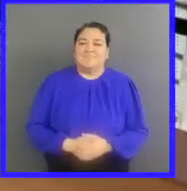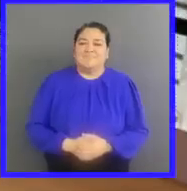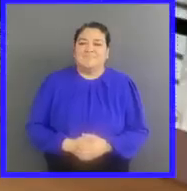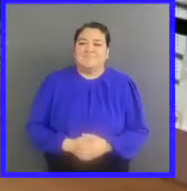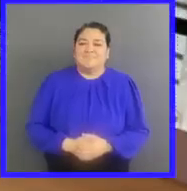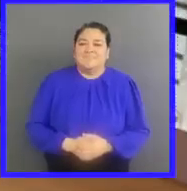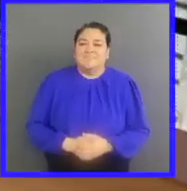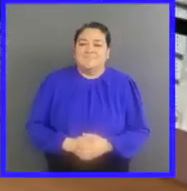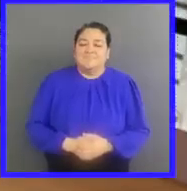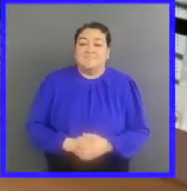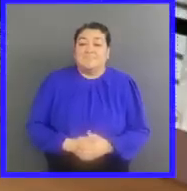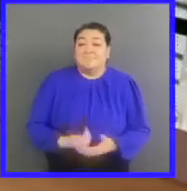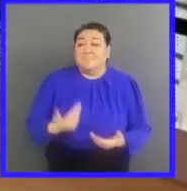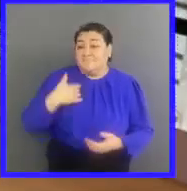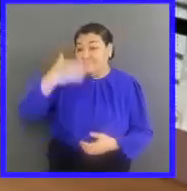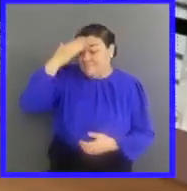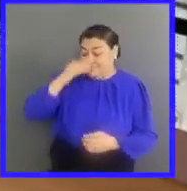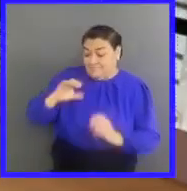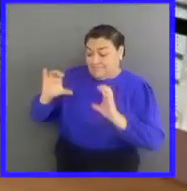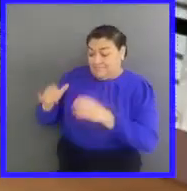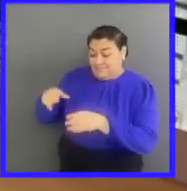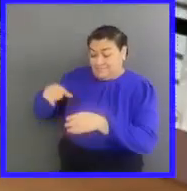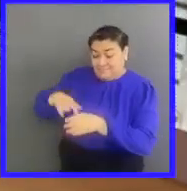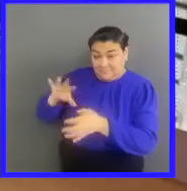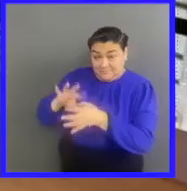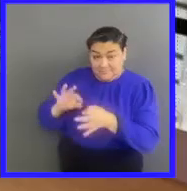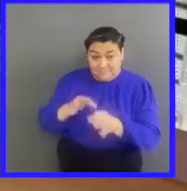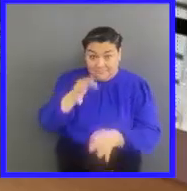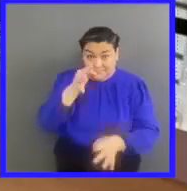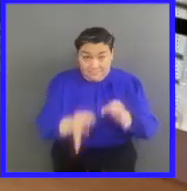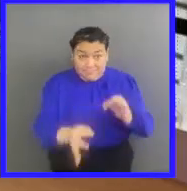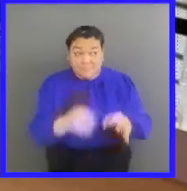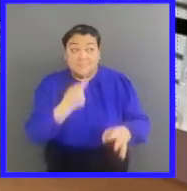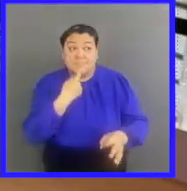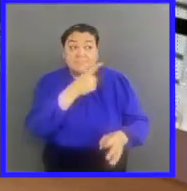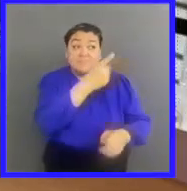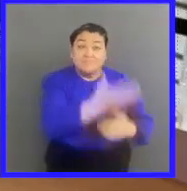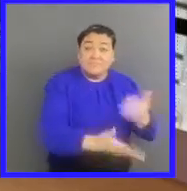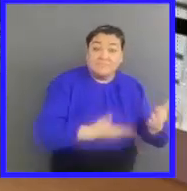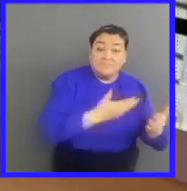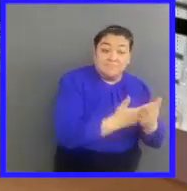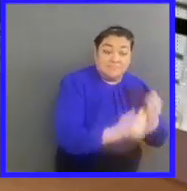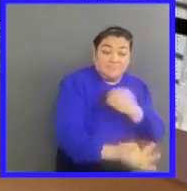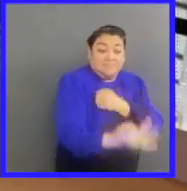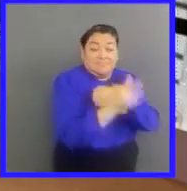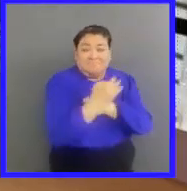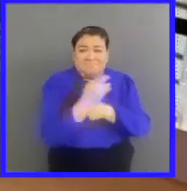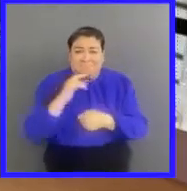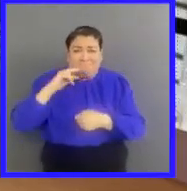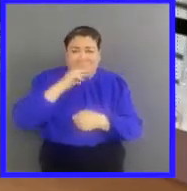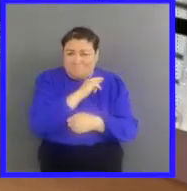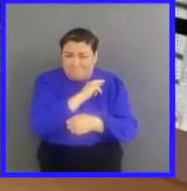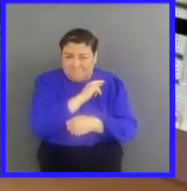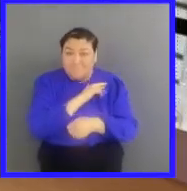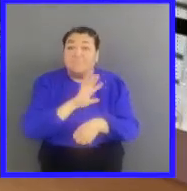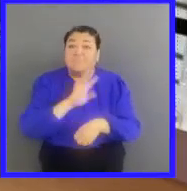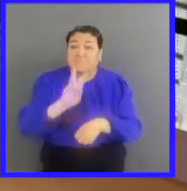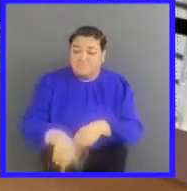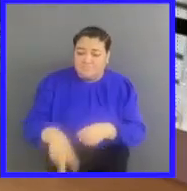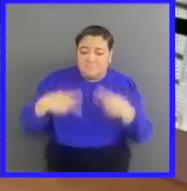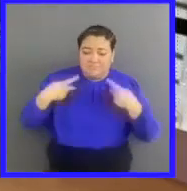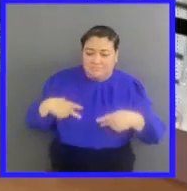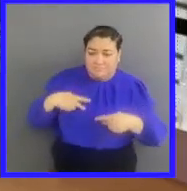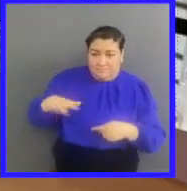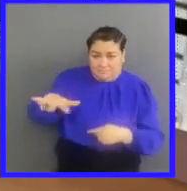Especialistas señalaron que el juicio de amparo indirecto puede proteger de manera inmediata y efectiva los derechos a la salud y a la